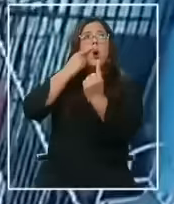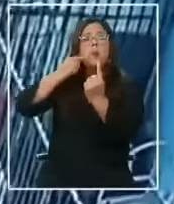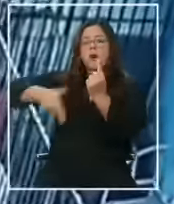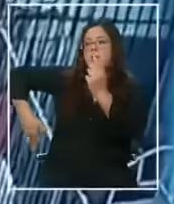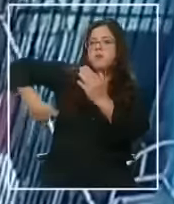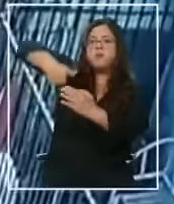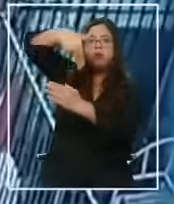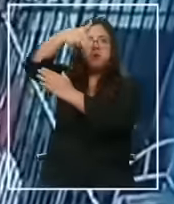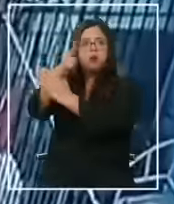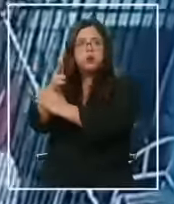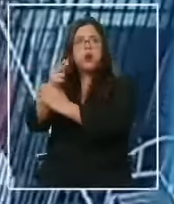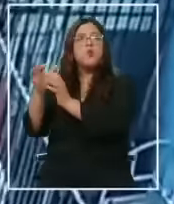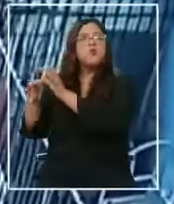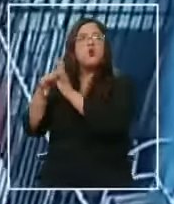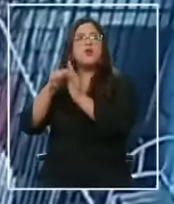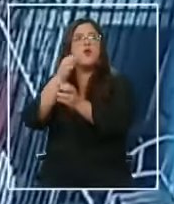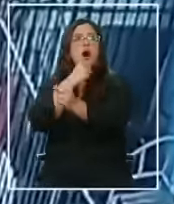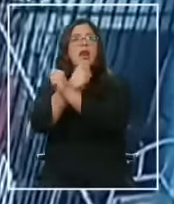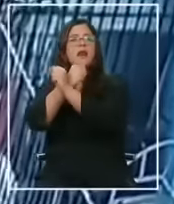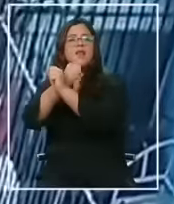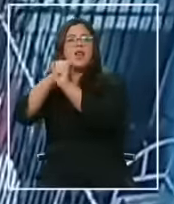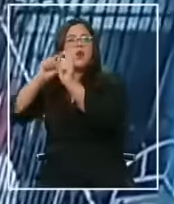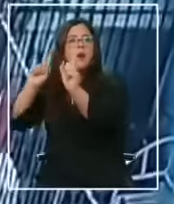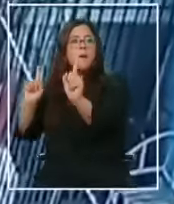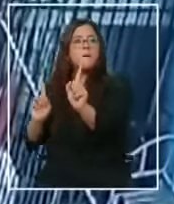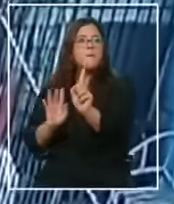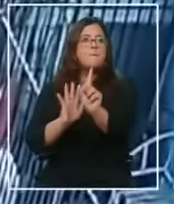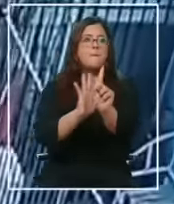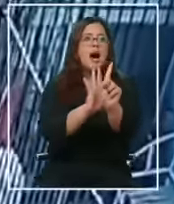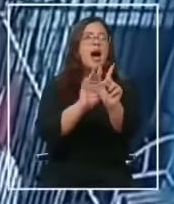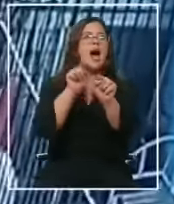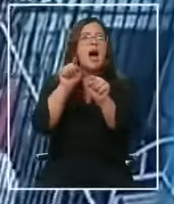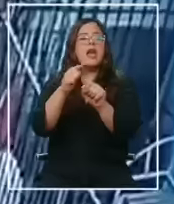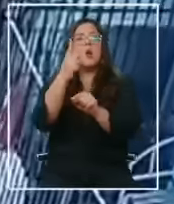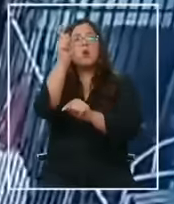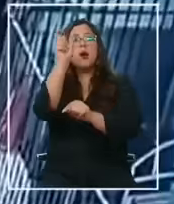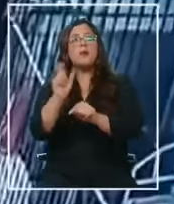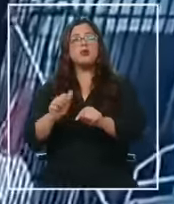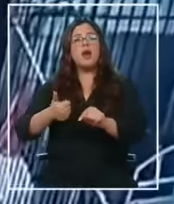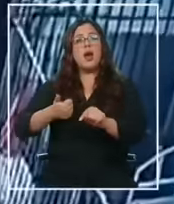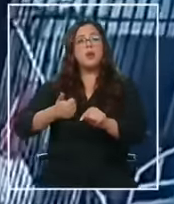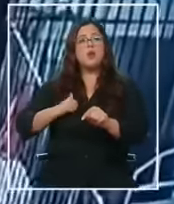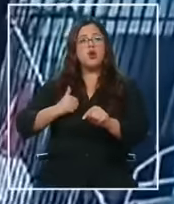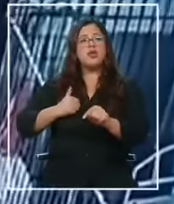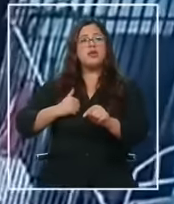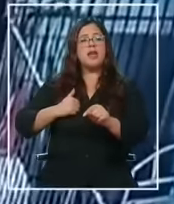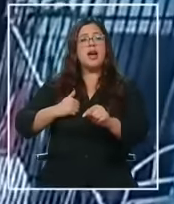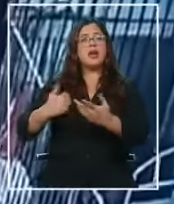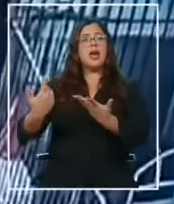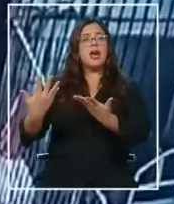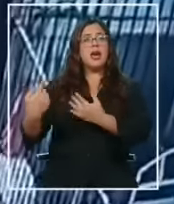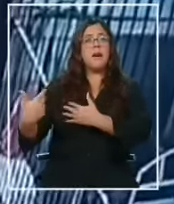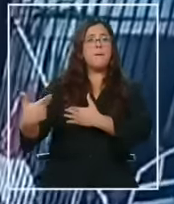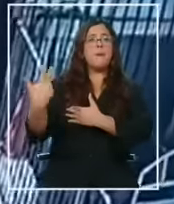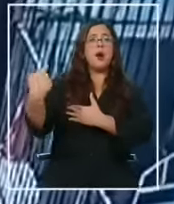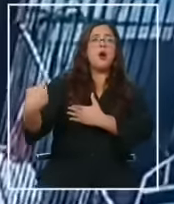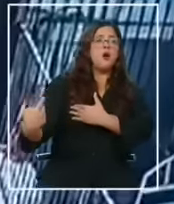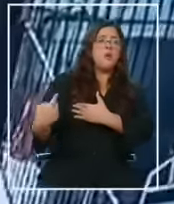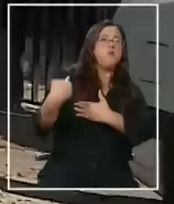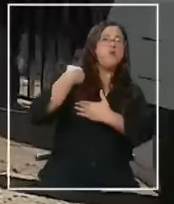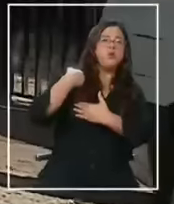disparó porque lo seguía a Carabineros. Los tiros dejaron a un policía herido en un hombro sin riesgo vital gracias a su